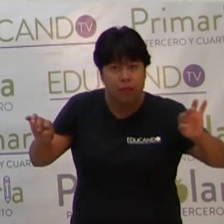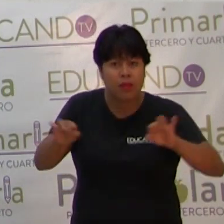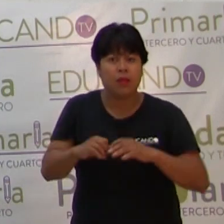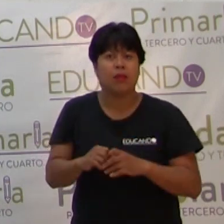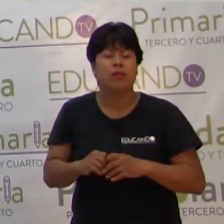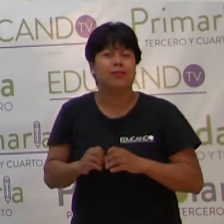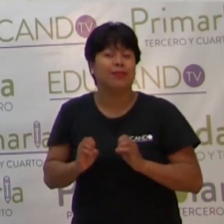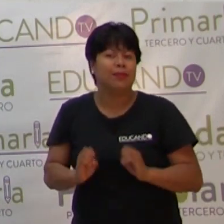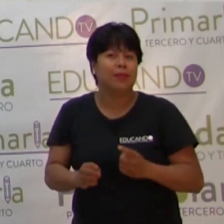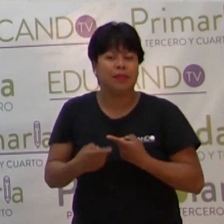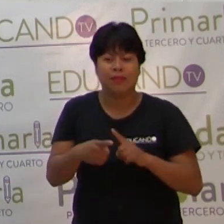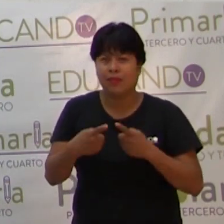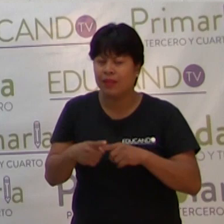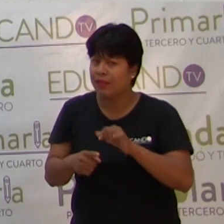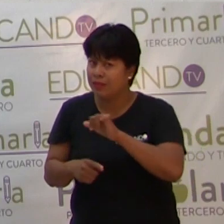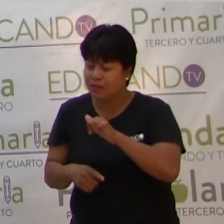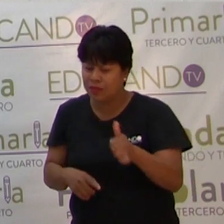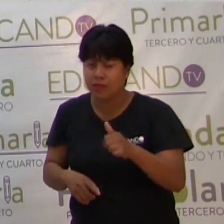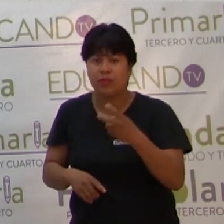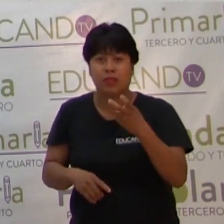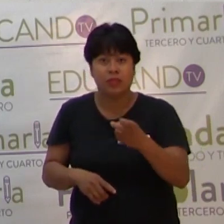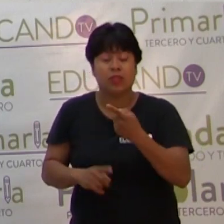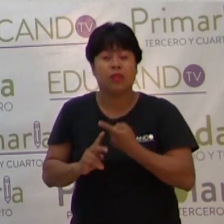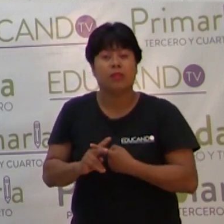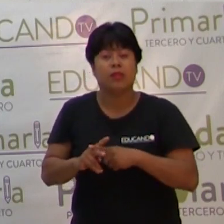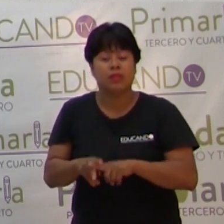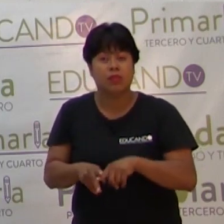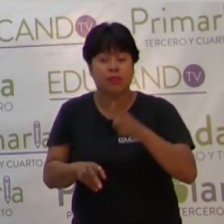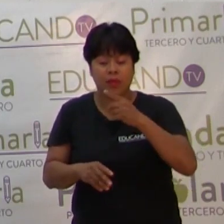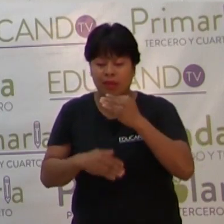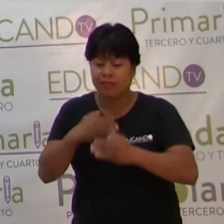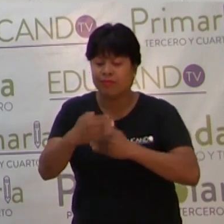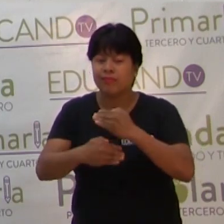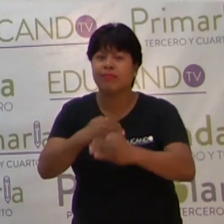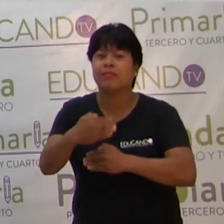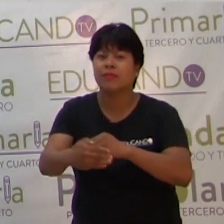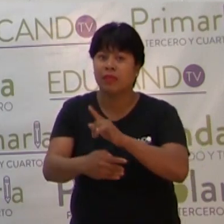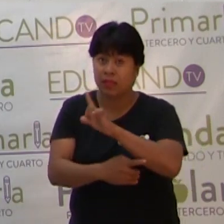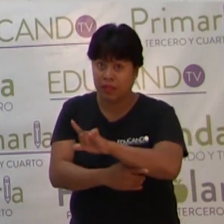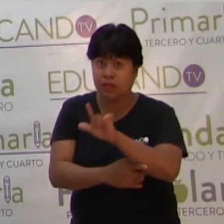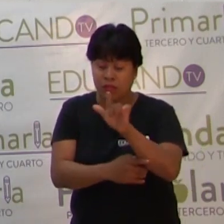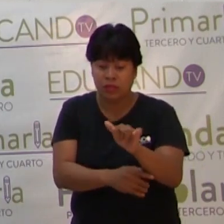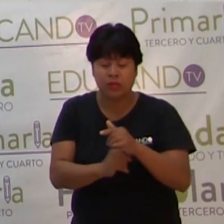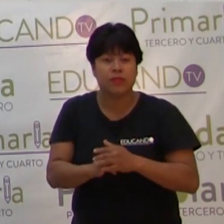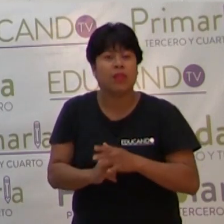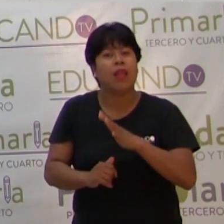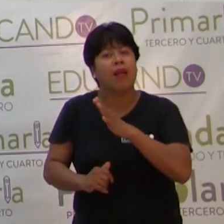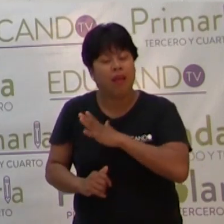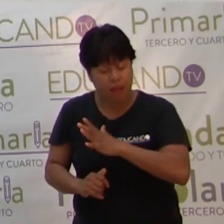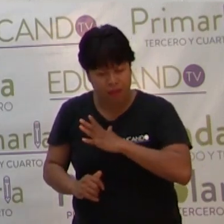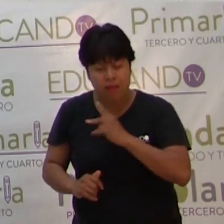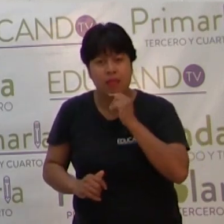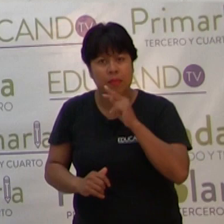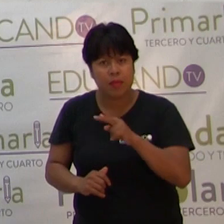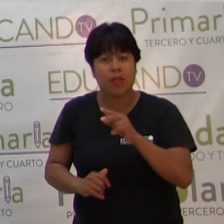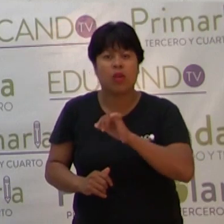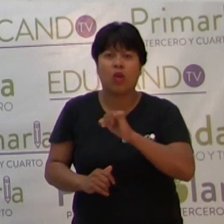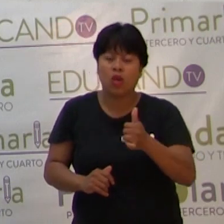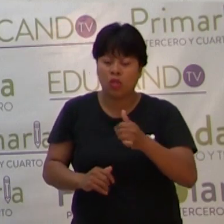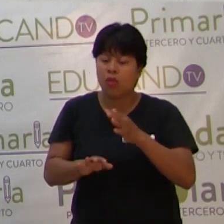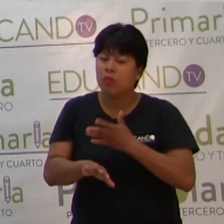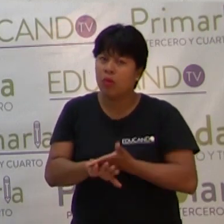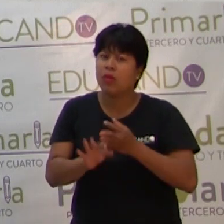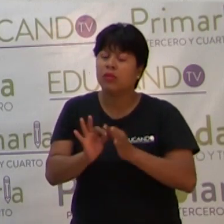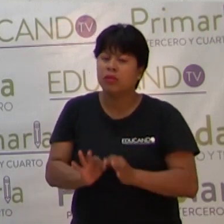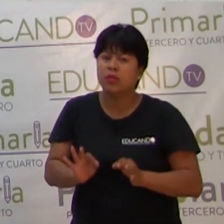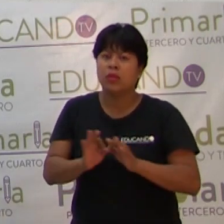como otros instrumentos que empezó a ir evolucionando. Posteriormente, hay también otra invención muy importante